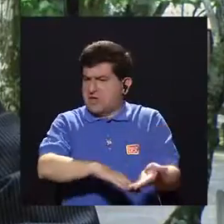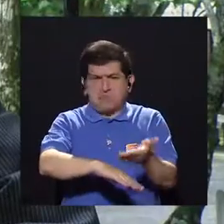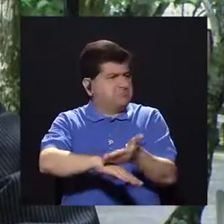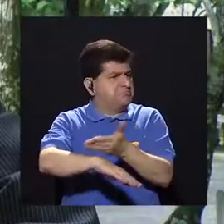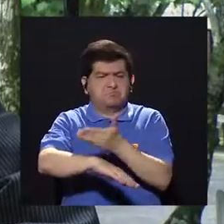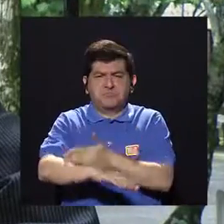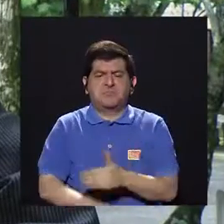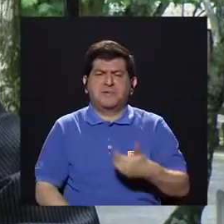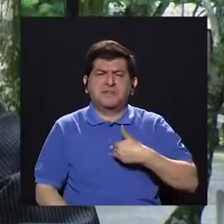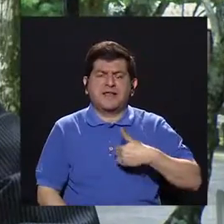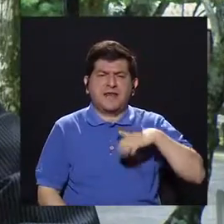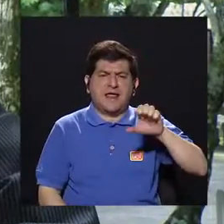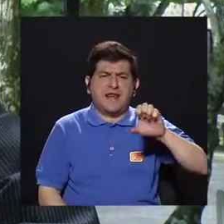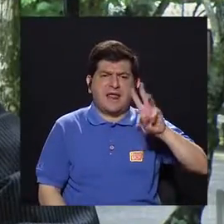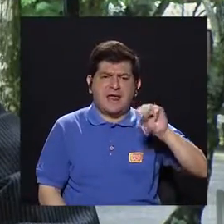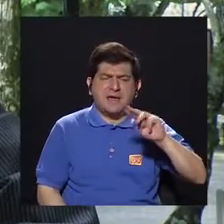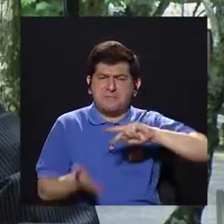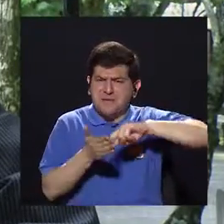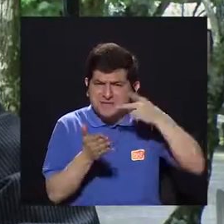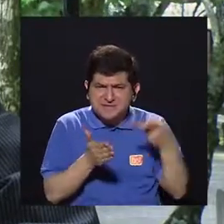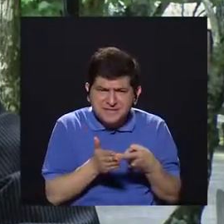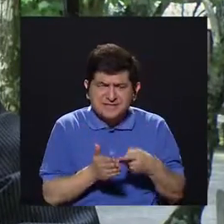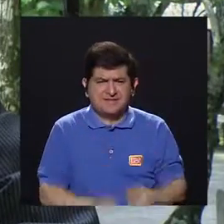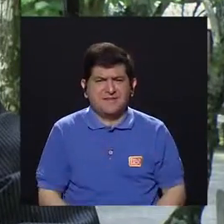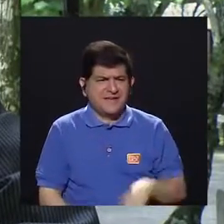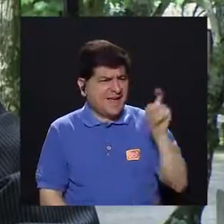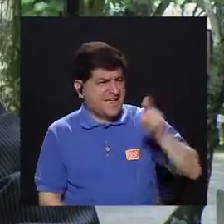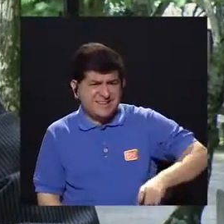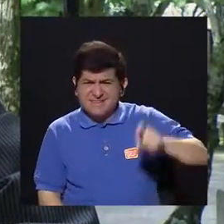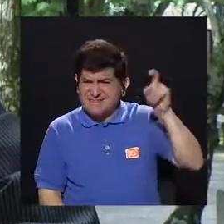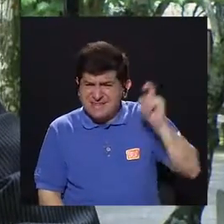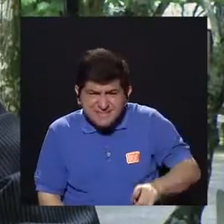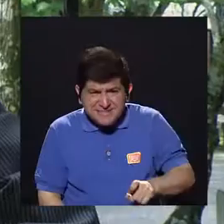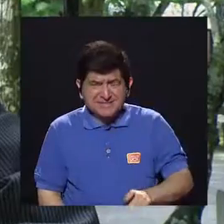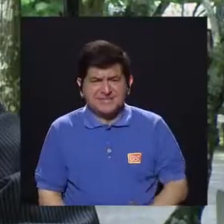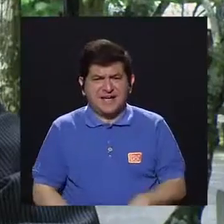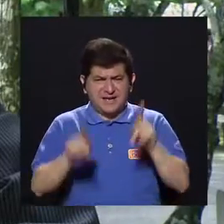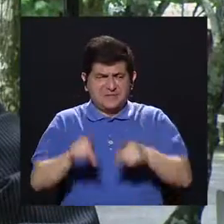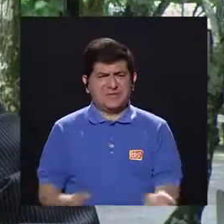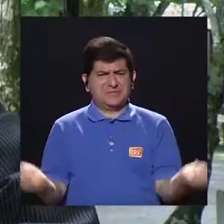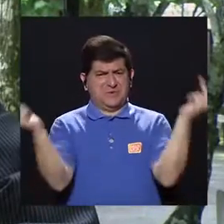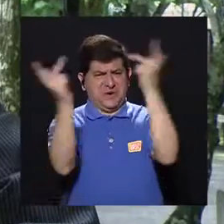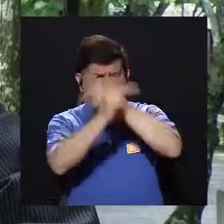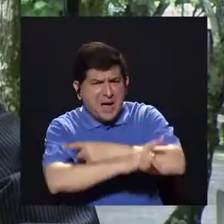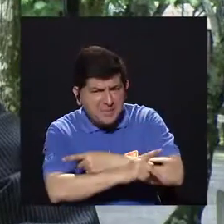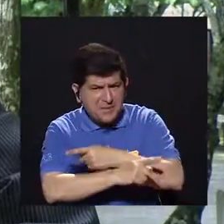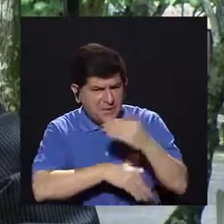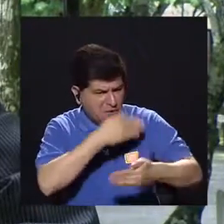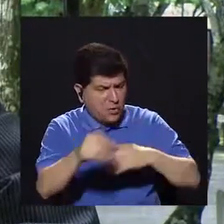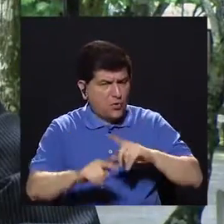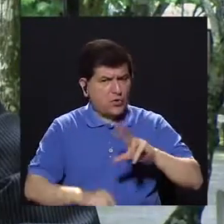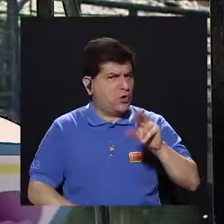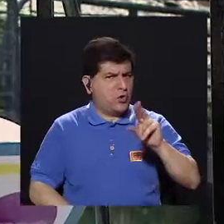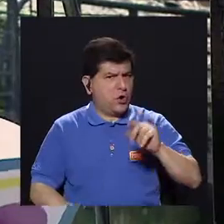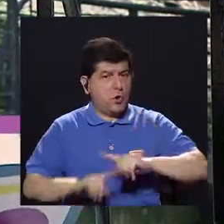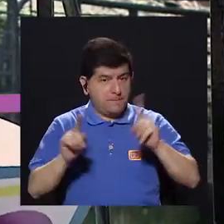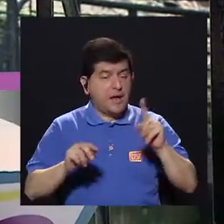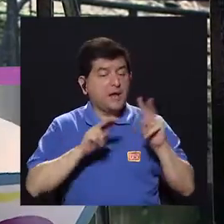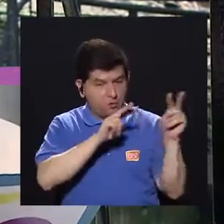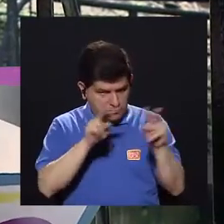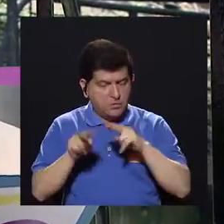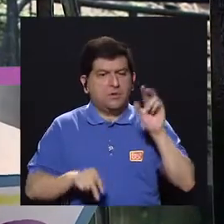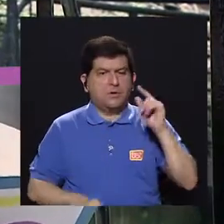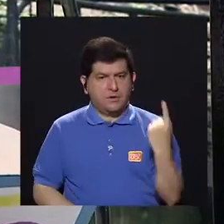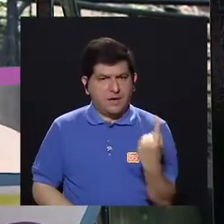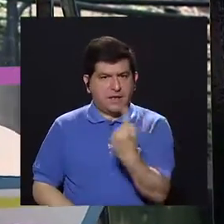que necesariamente va a empeorar, pero que sí hay que vigilar porque cada persona es individual.